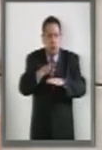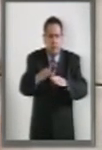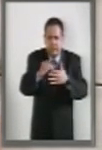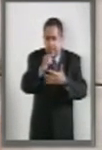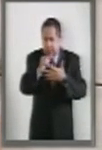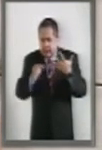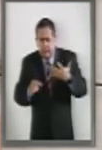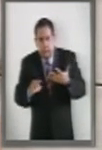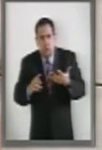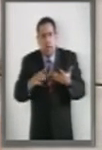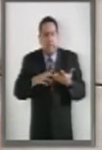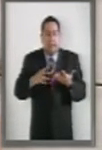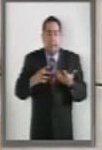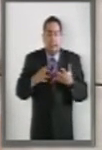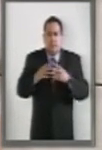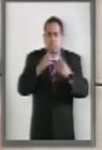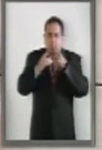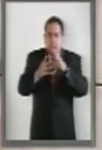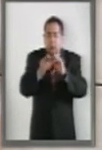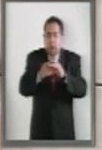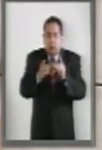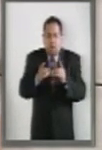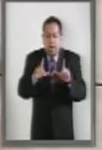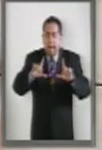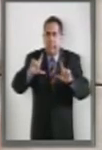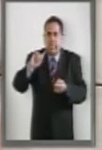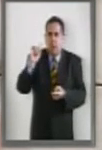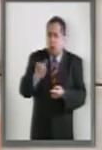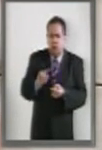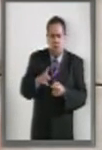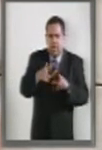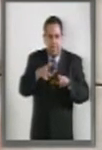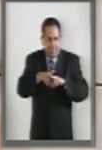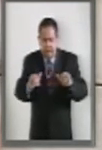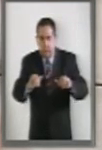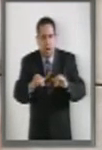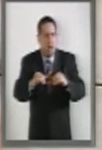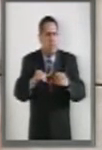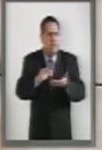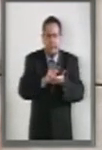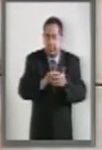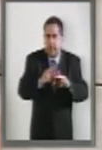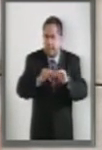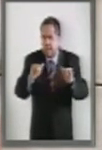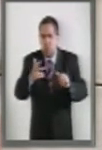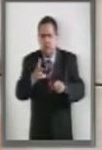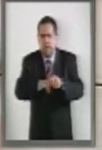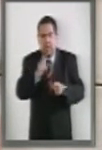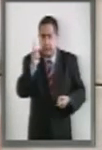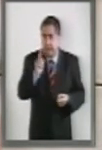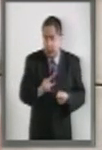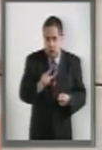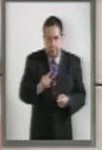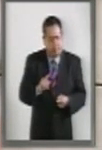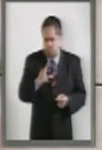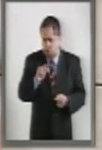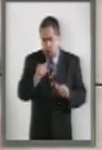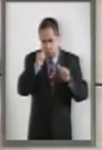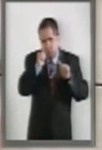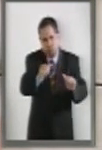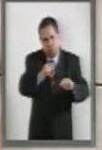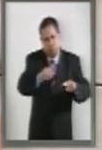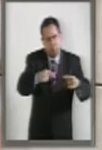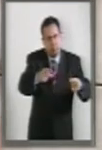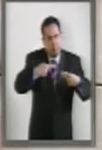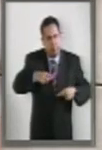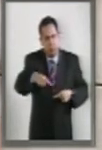no habrá absolutamente ninguna reducción ni en doctores, ni en medicinas, ni en hospitales para la atención de a quien nos debemos en ese